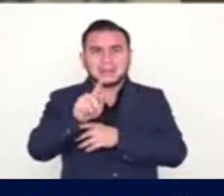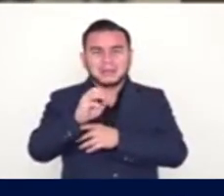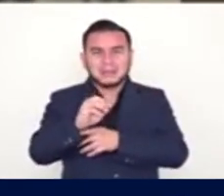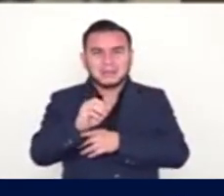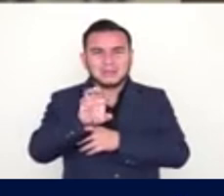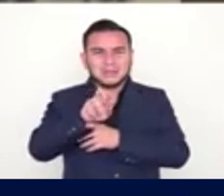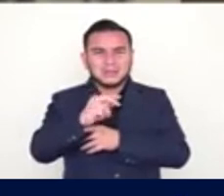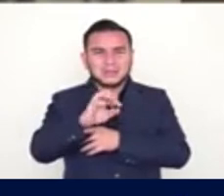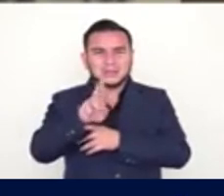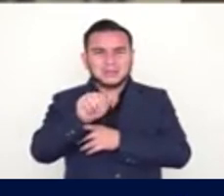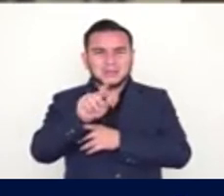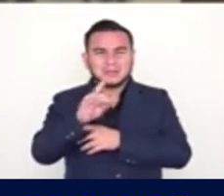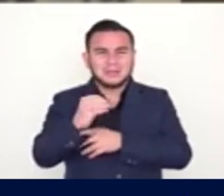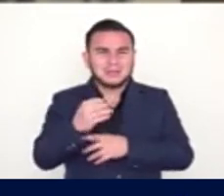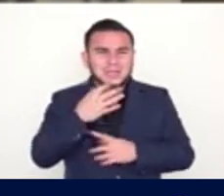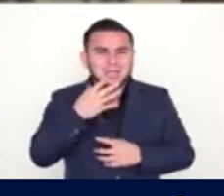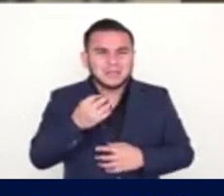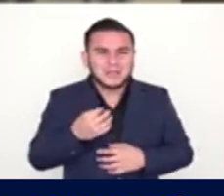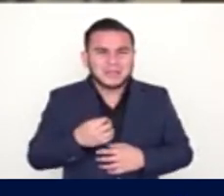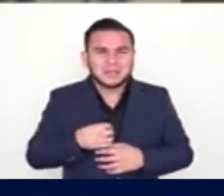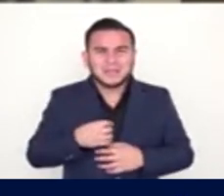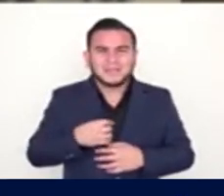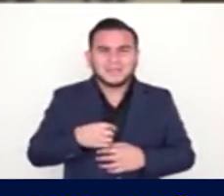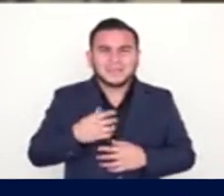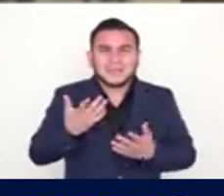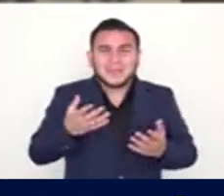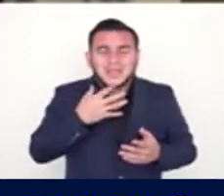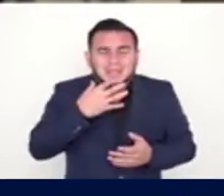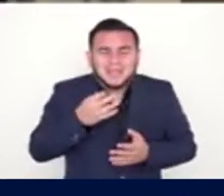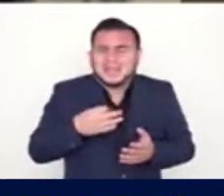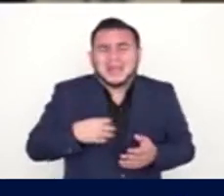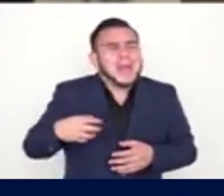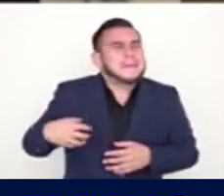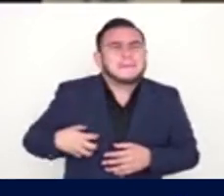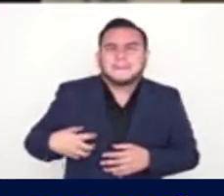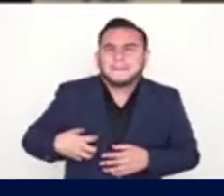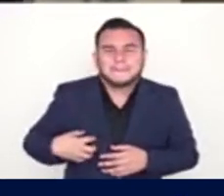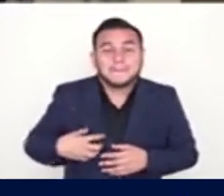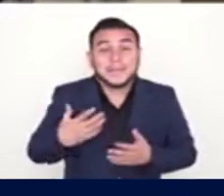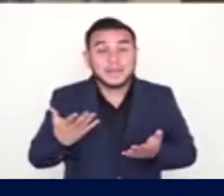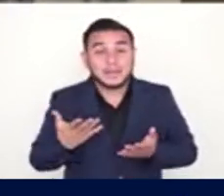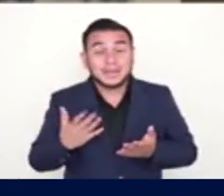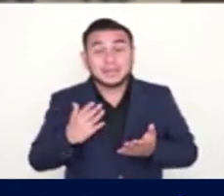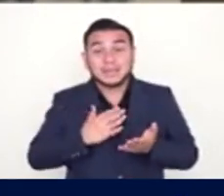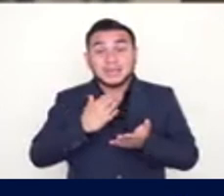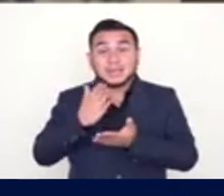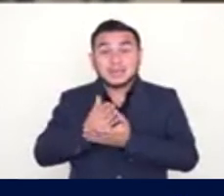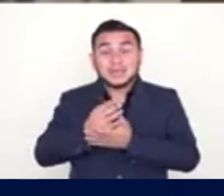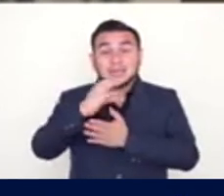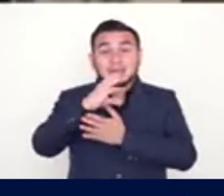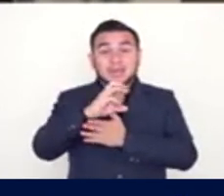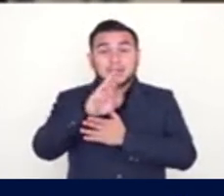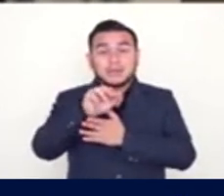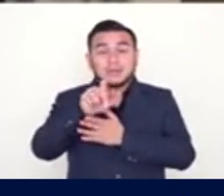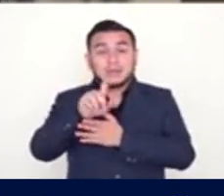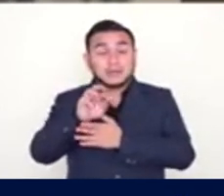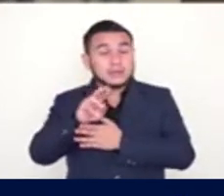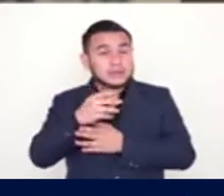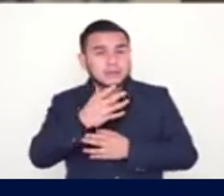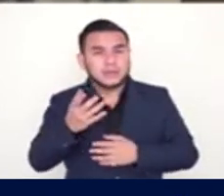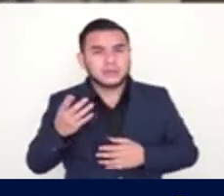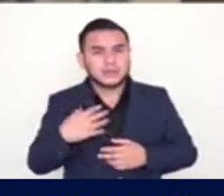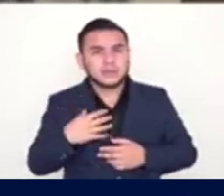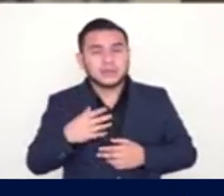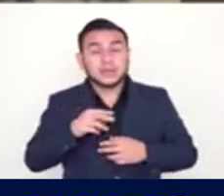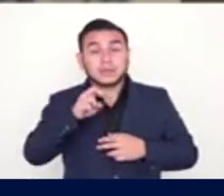señores, no traten de darnos juguito y que nos lo tomemos. Lo que pasa es que llega el clerk, ¿verdad?, del congresista y le lleva